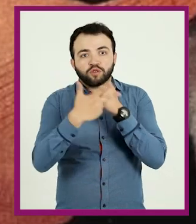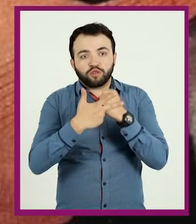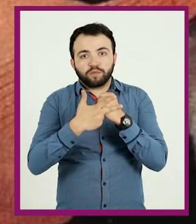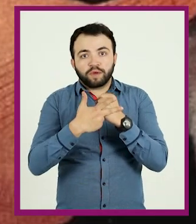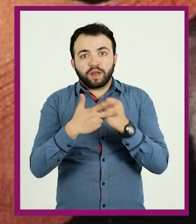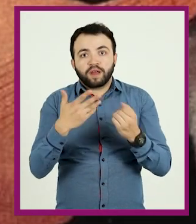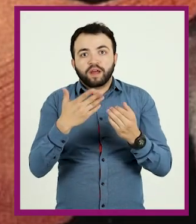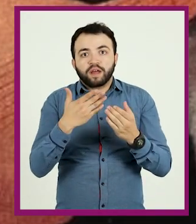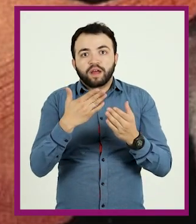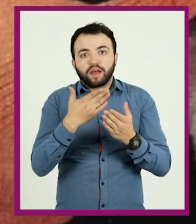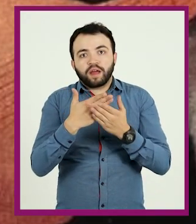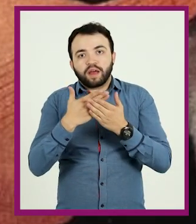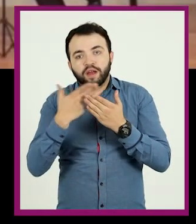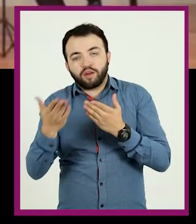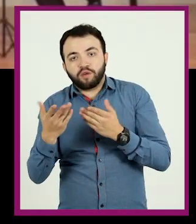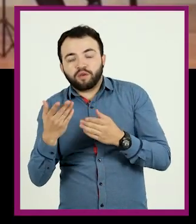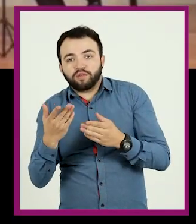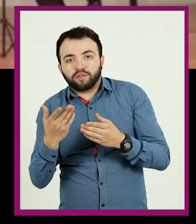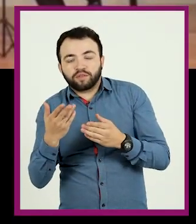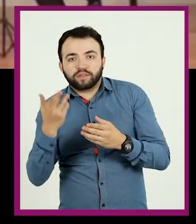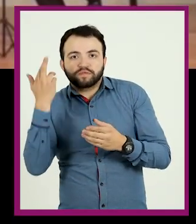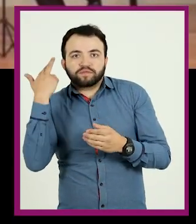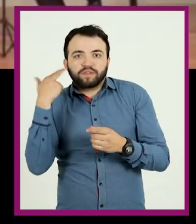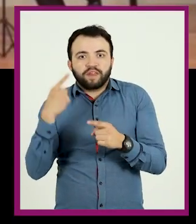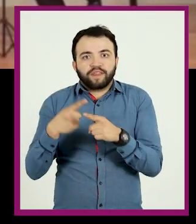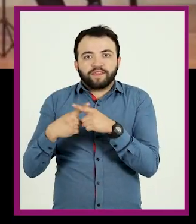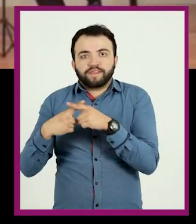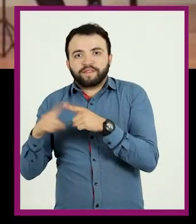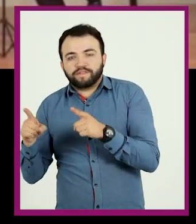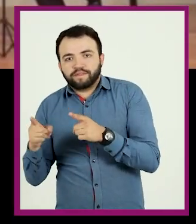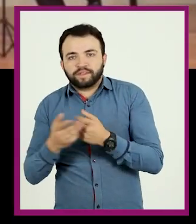utilizó en la música renacentista.